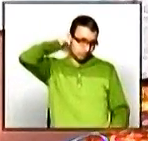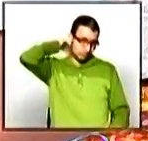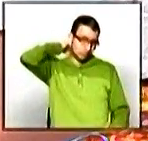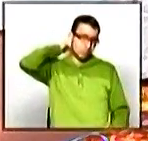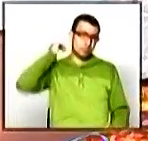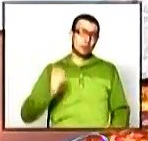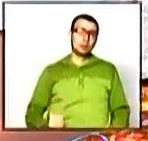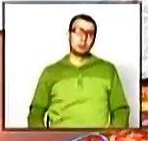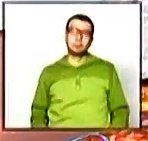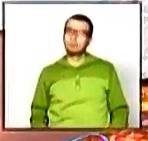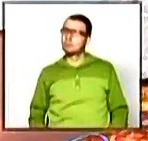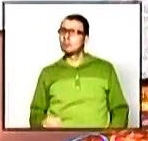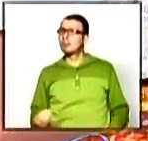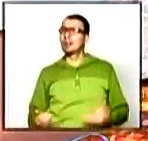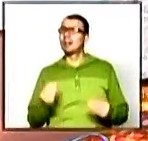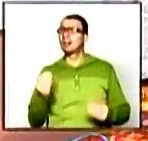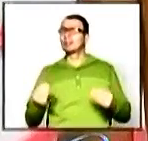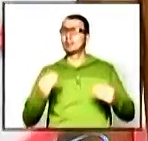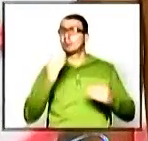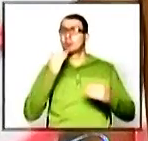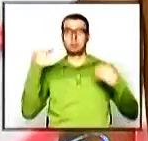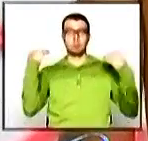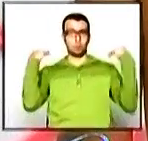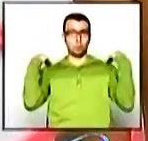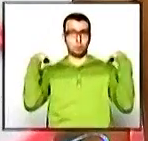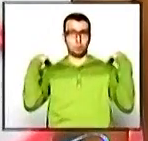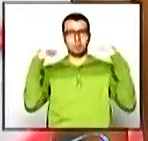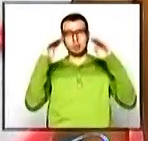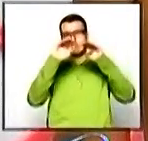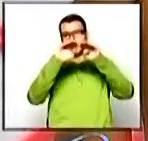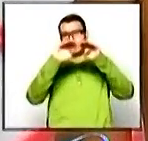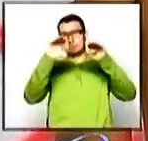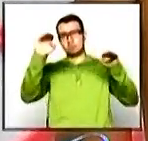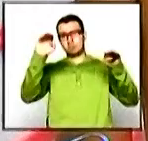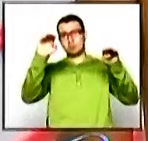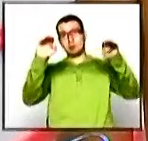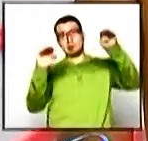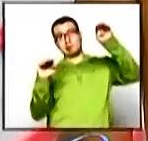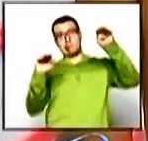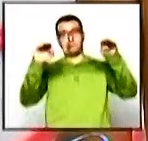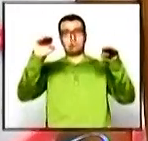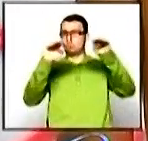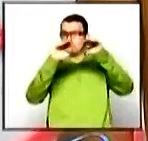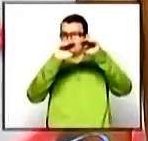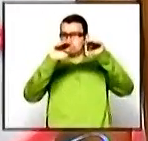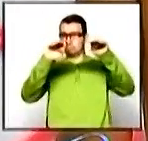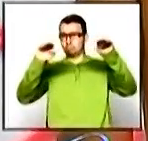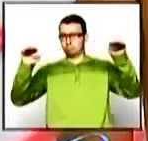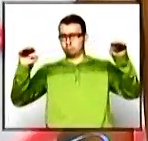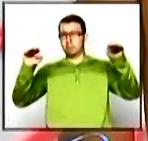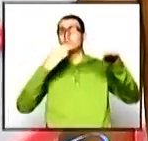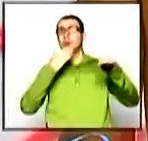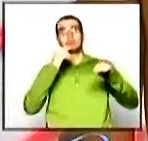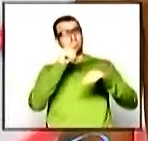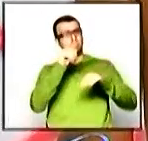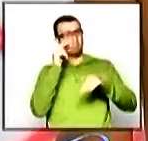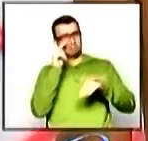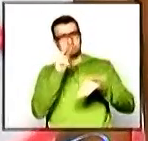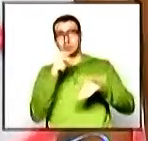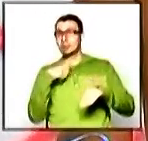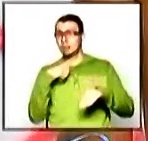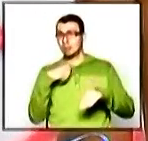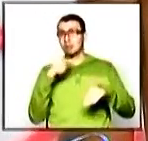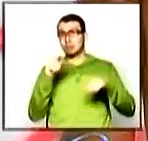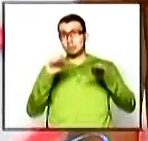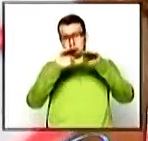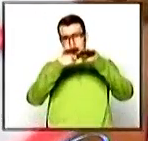primero que vamos a mirar es la simetría de los hombros, miramos la línea horizontal que hay entre los hombros, en este caso pues es una espalda